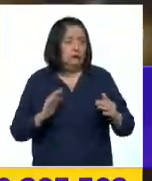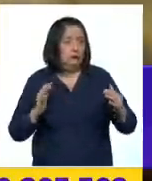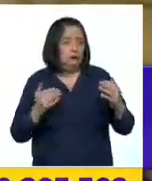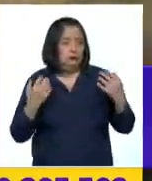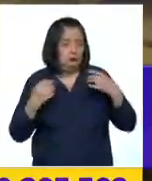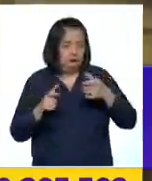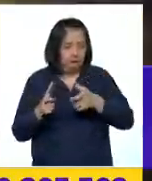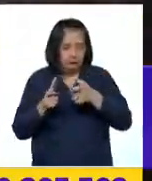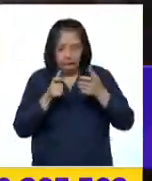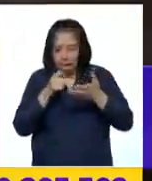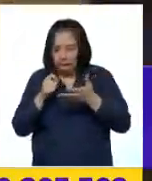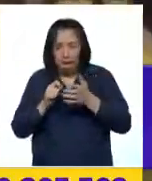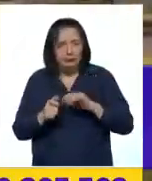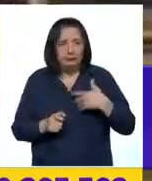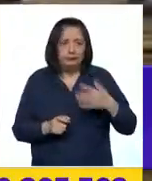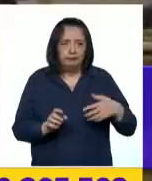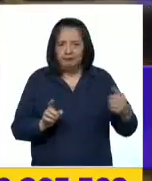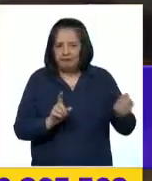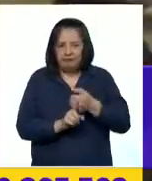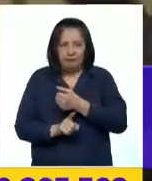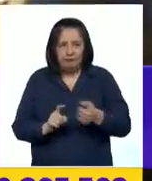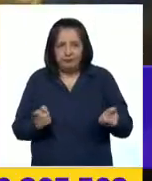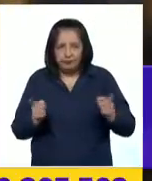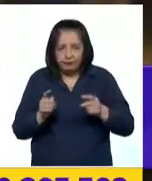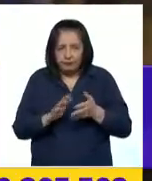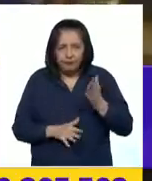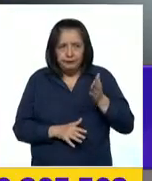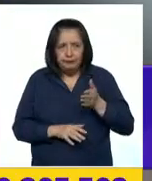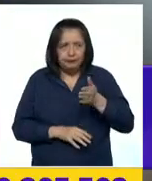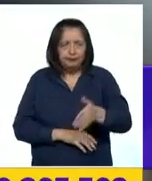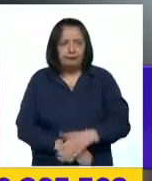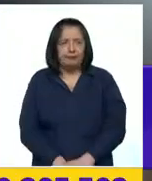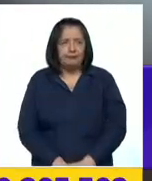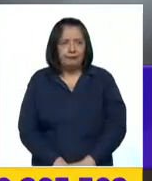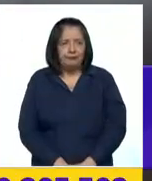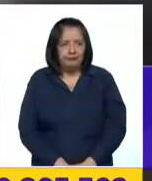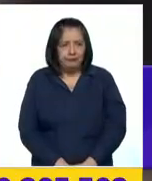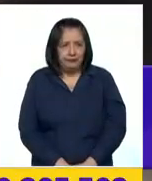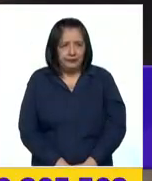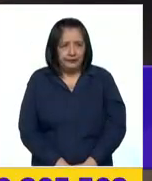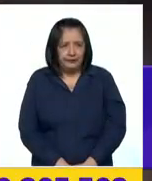Miraflores sufrieron un brutal ataque al transitar dicha vía.